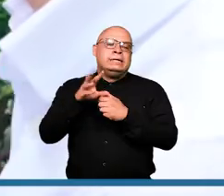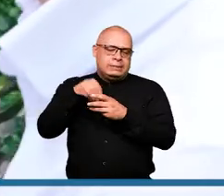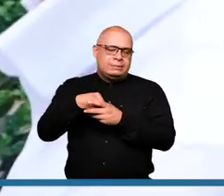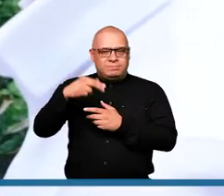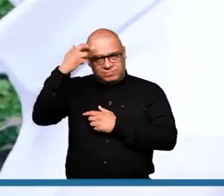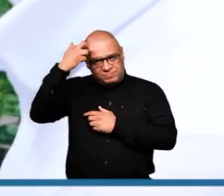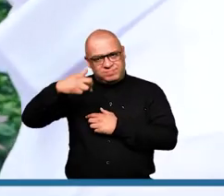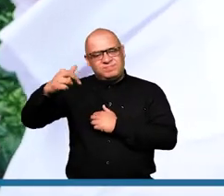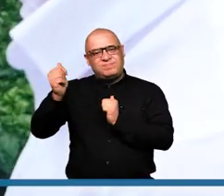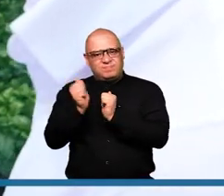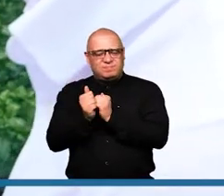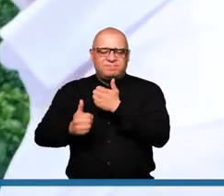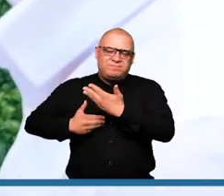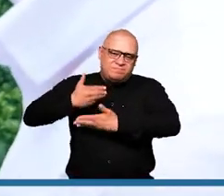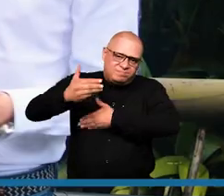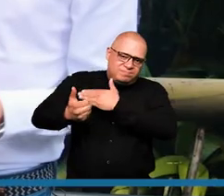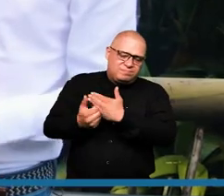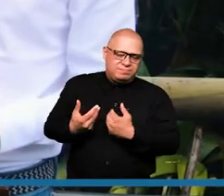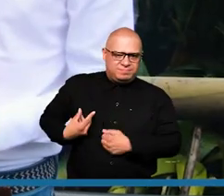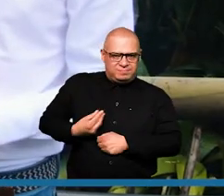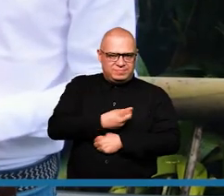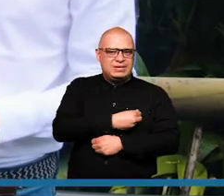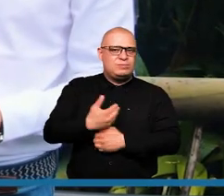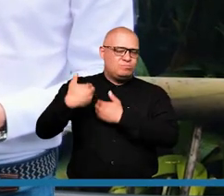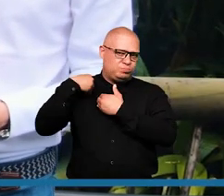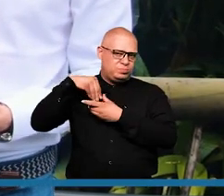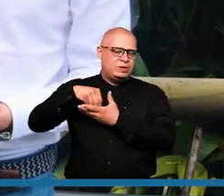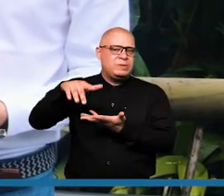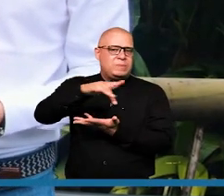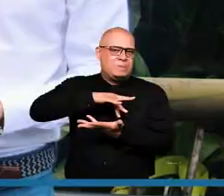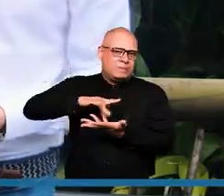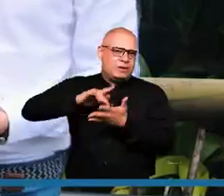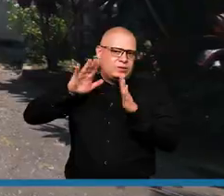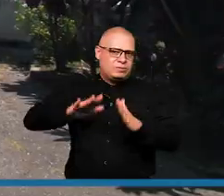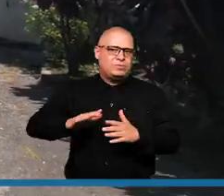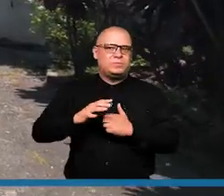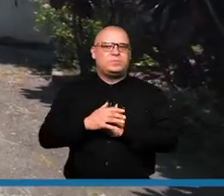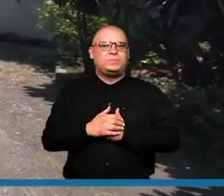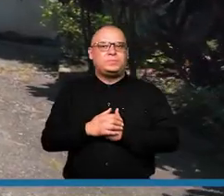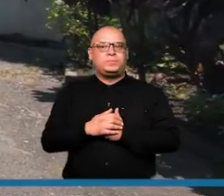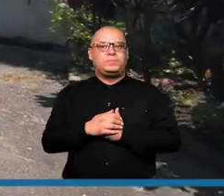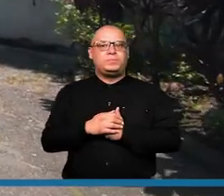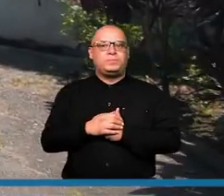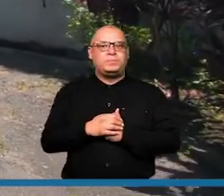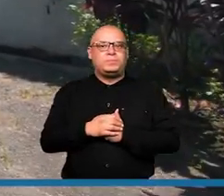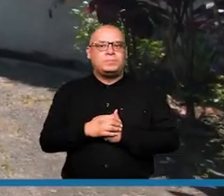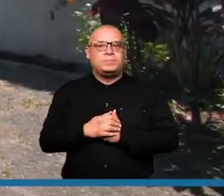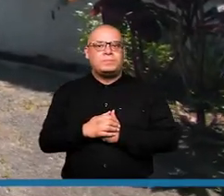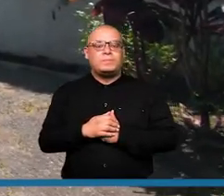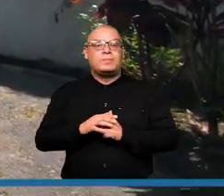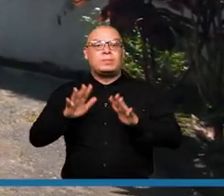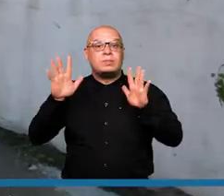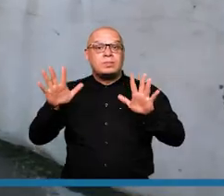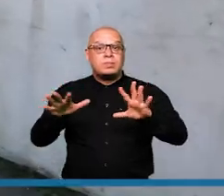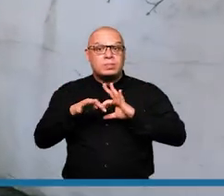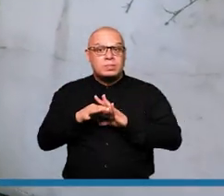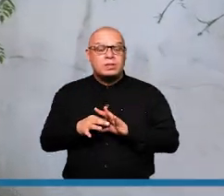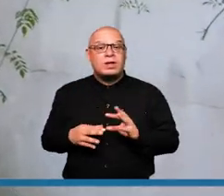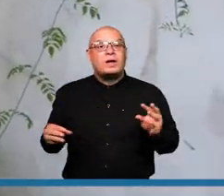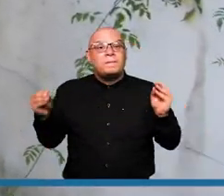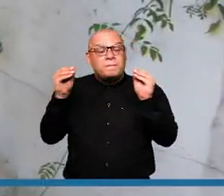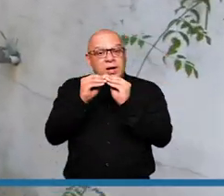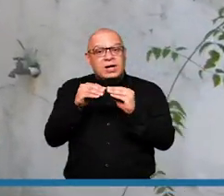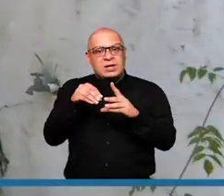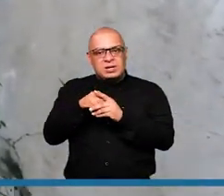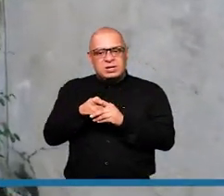ejercicio, o creo que es gran parte de su misión que tienen desde el Parque de la Conservación. Sí, el eje de educación, digamos que pues, es el eje